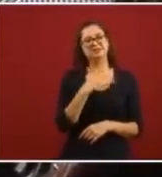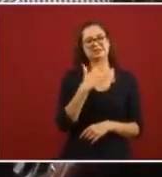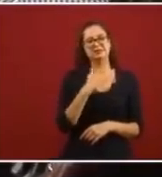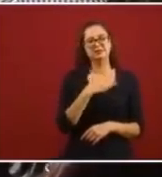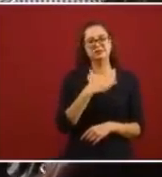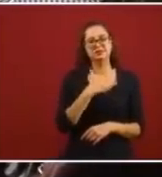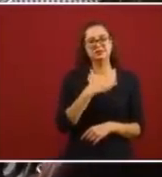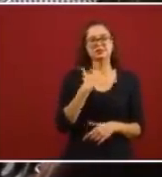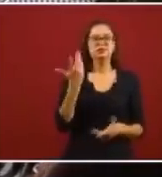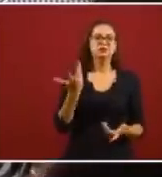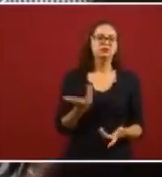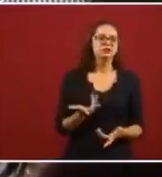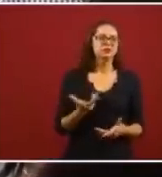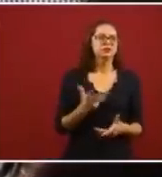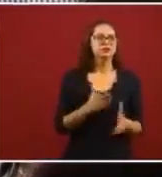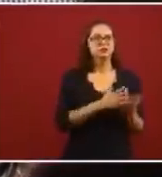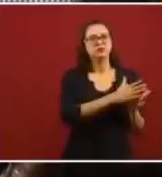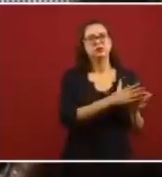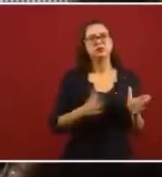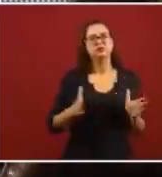hasta los años